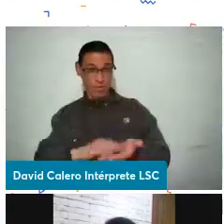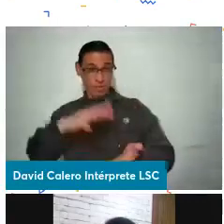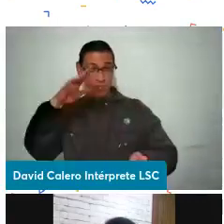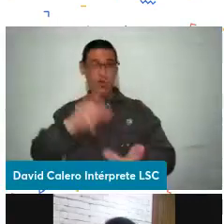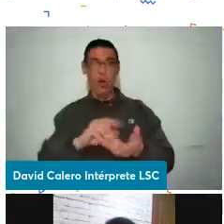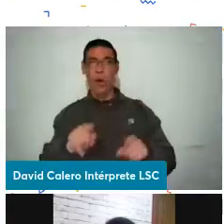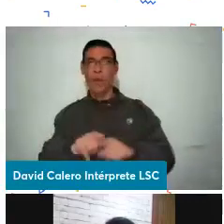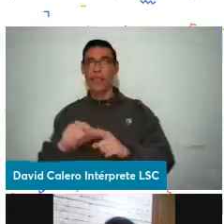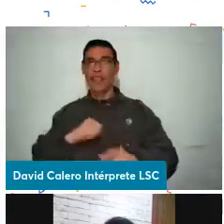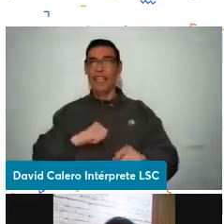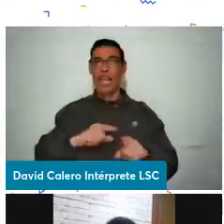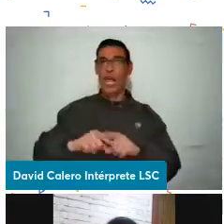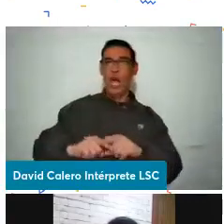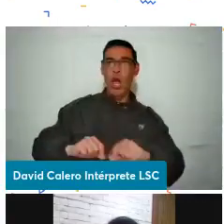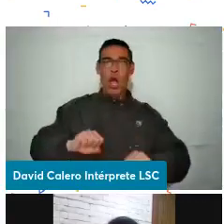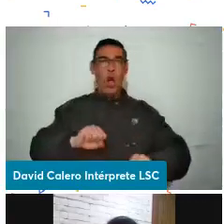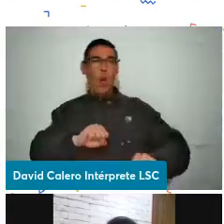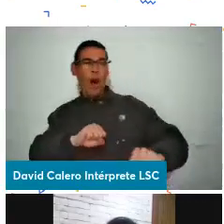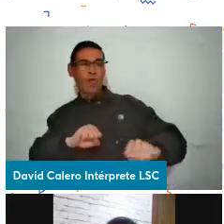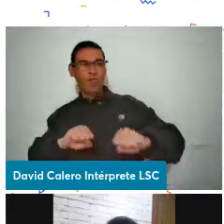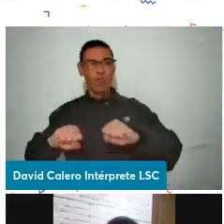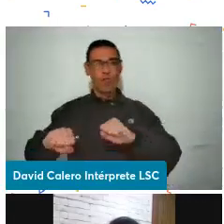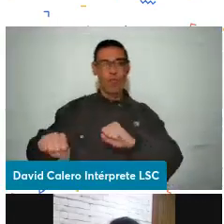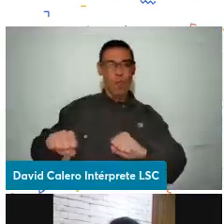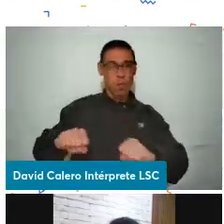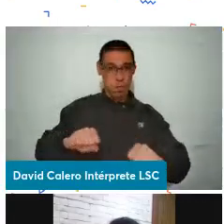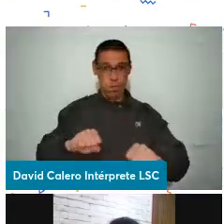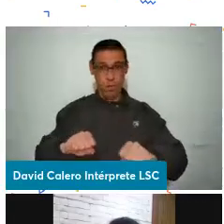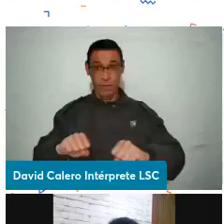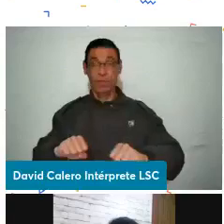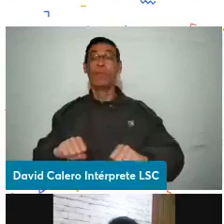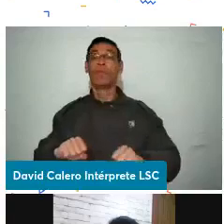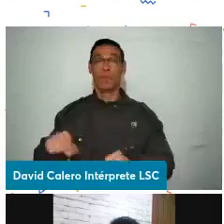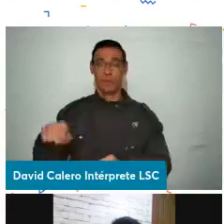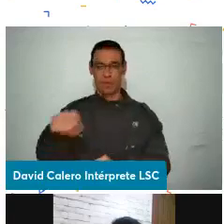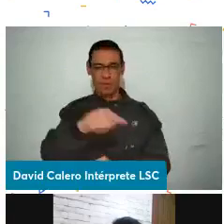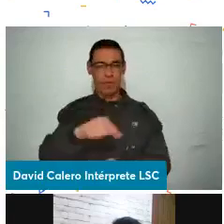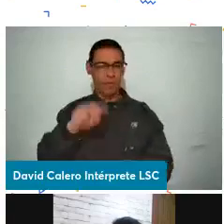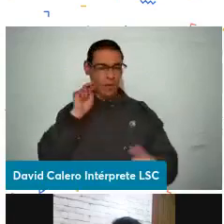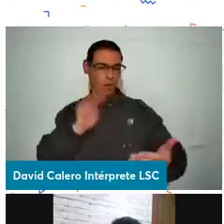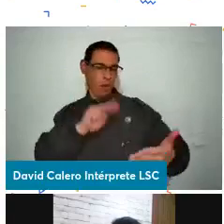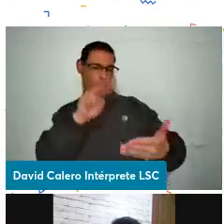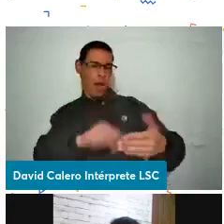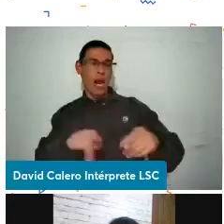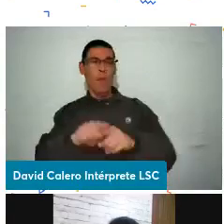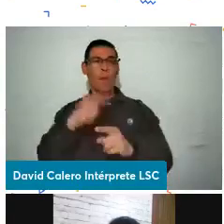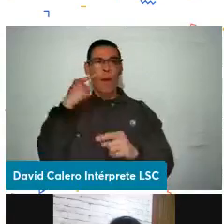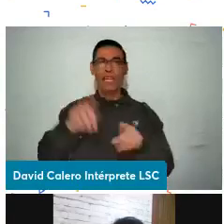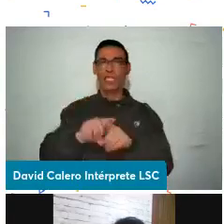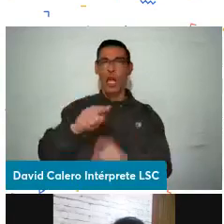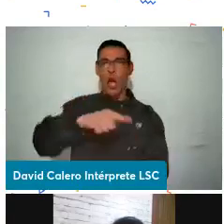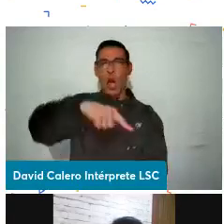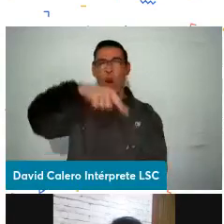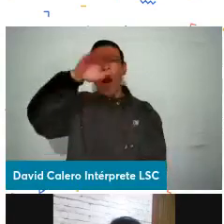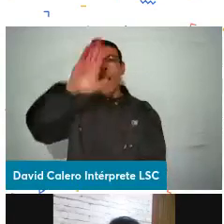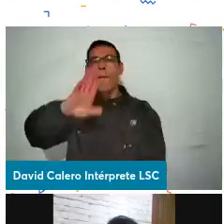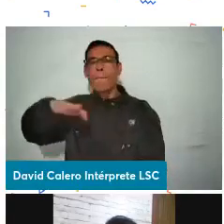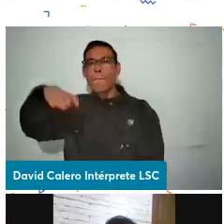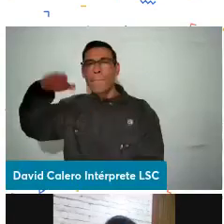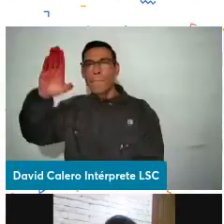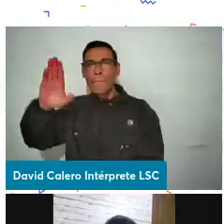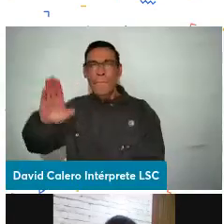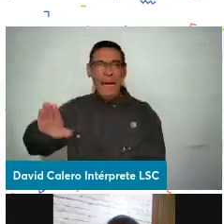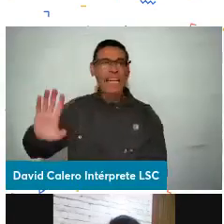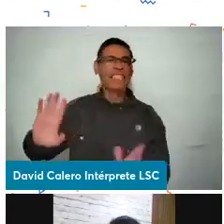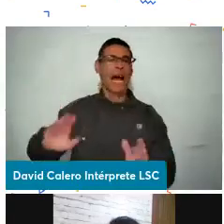como evidencia, en la que ellos dieron todo su paisaje y la mariposa de acuerdo al gusto de ellos,